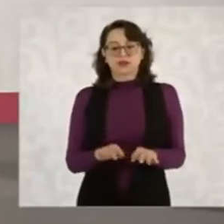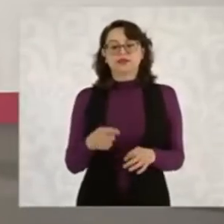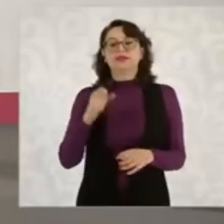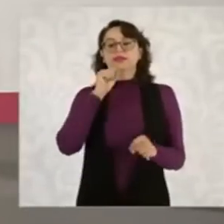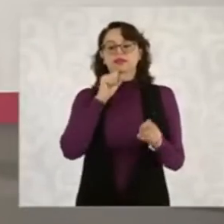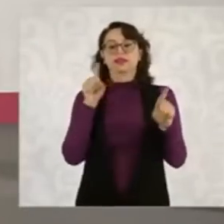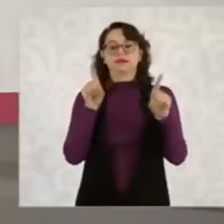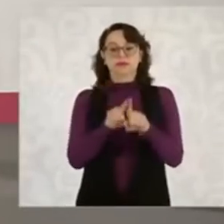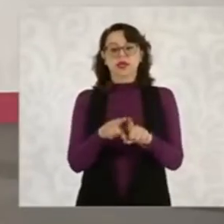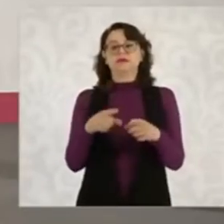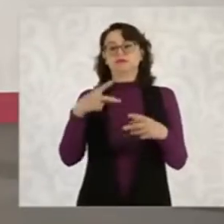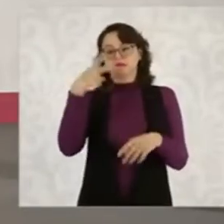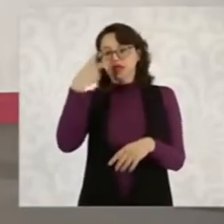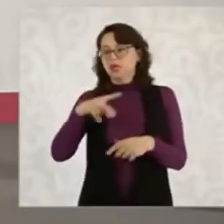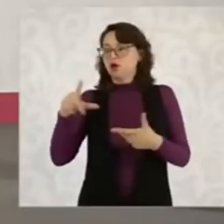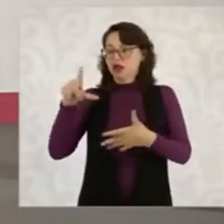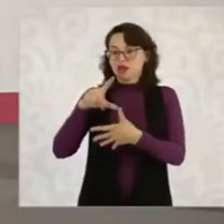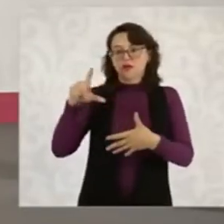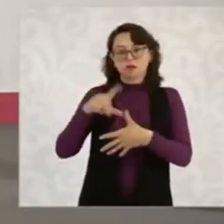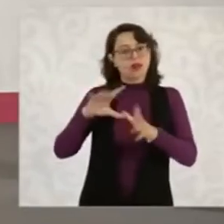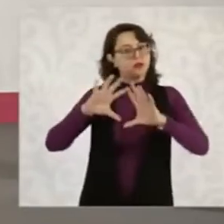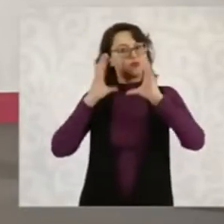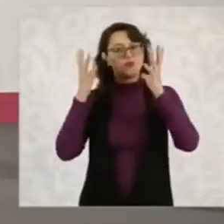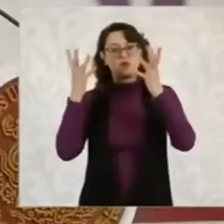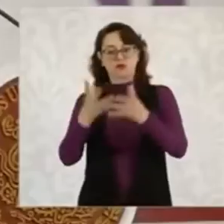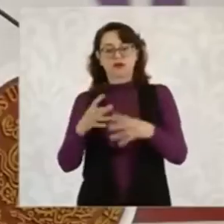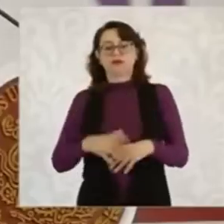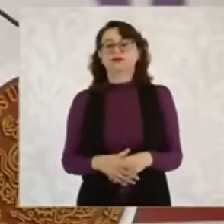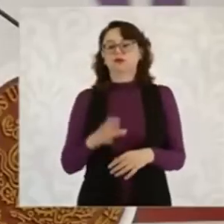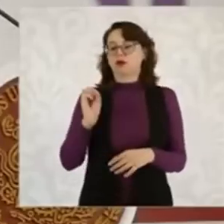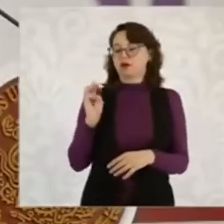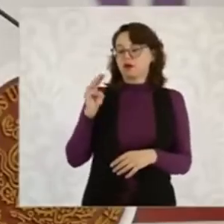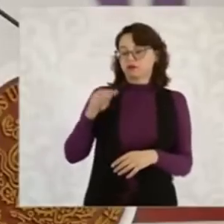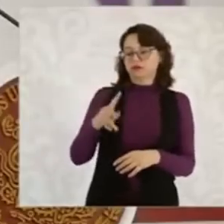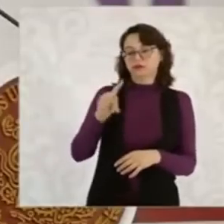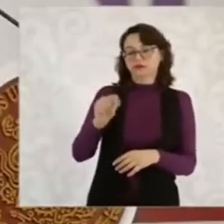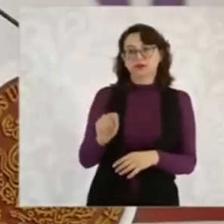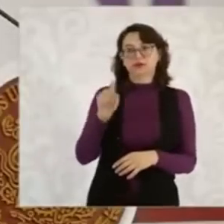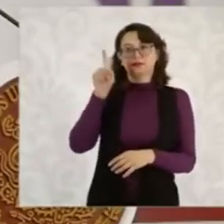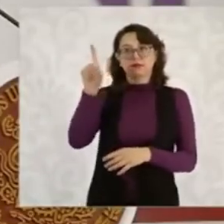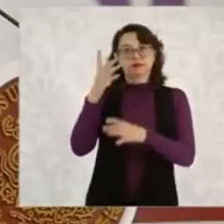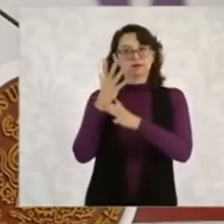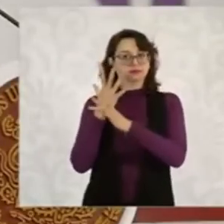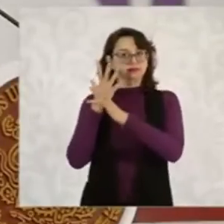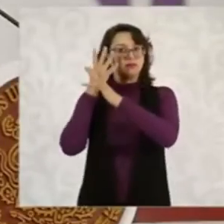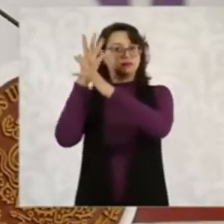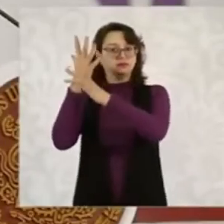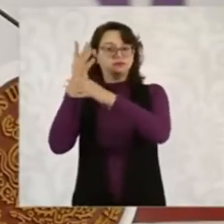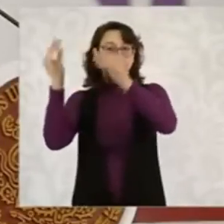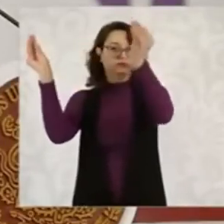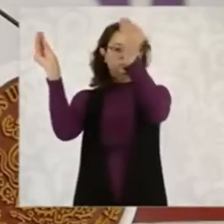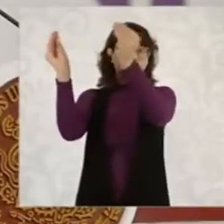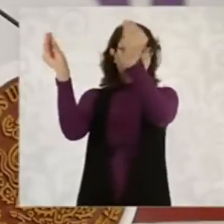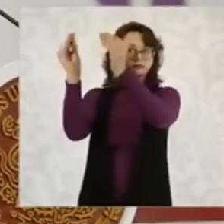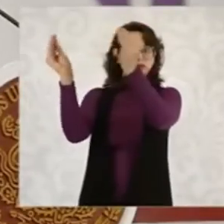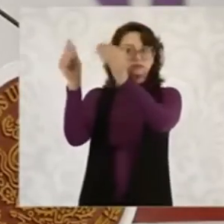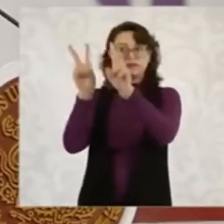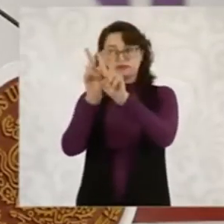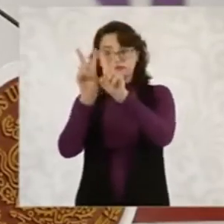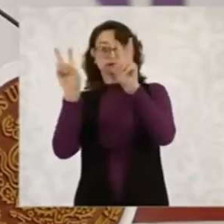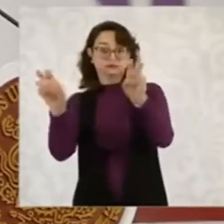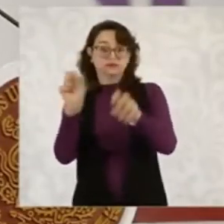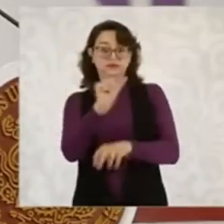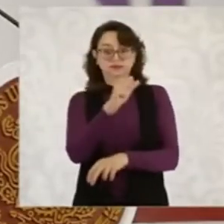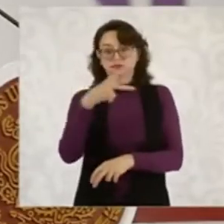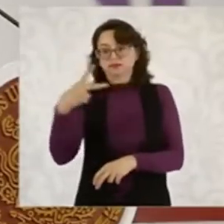también lo es para América Latina y el mundo. En la Organización Internacional del Trabajo, la OIT, se discute un instrumento sobre plataformas